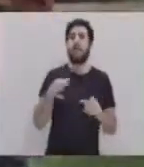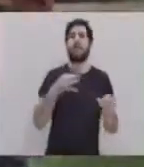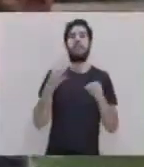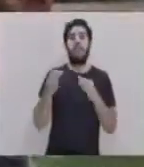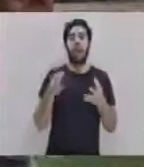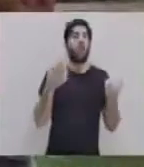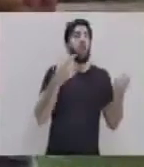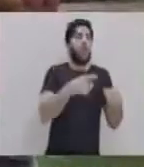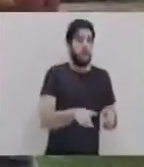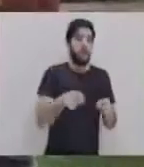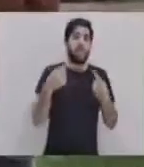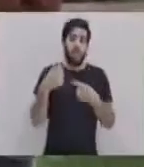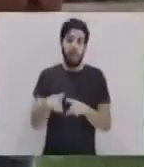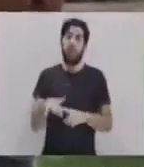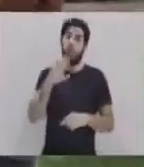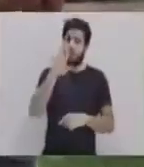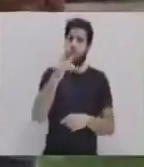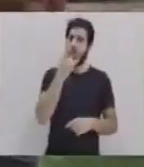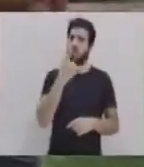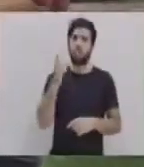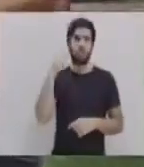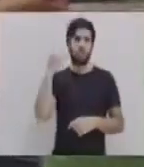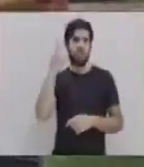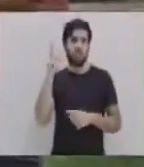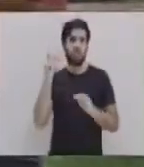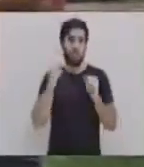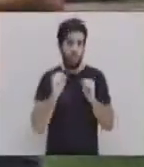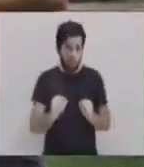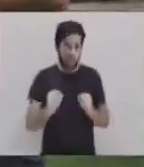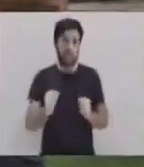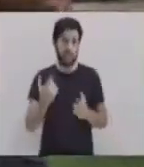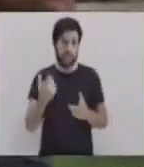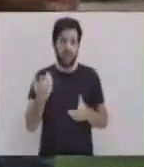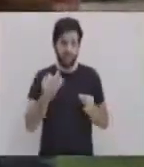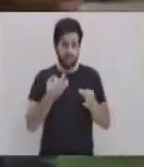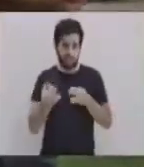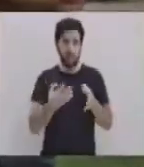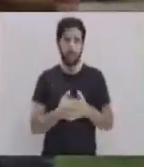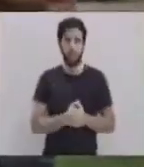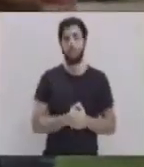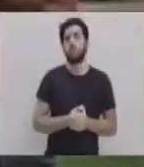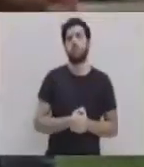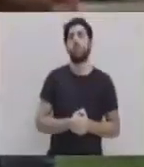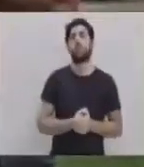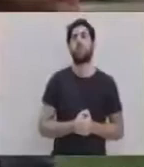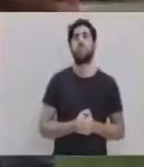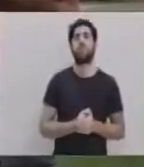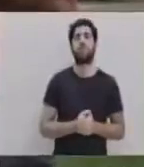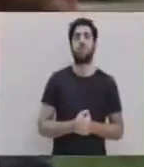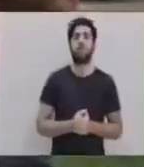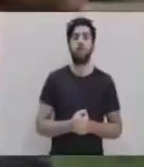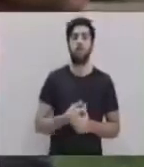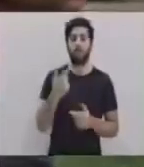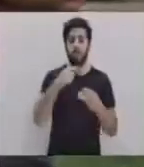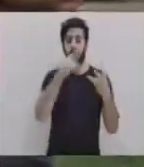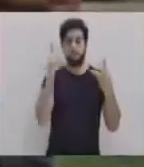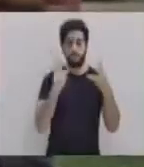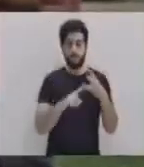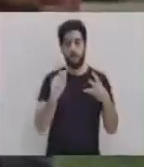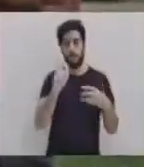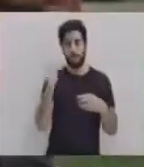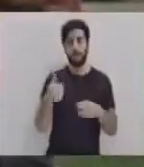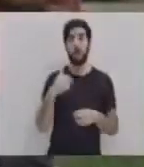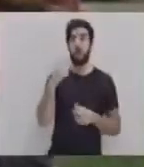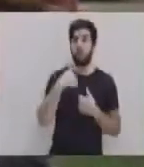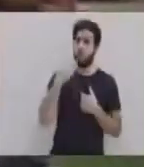puede pasar por lo que ocasionó, en este caso, que no trajo sus papeles completos, exacto, ¿verdad? Las consecuencias de haber retrasado el vuelo.